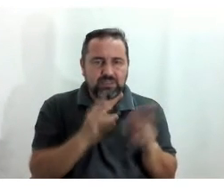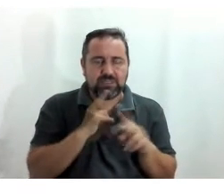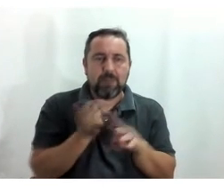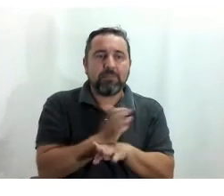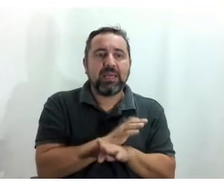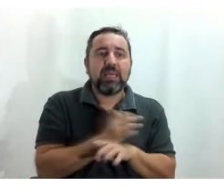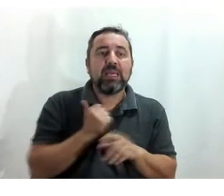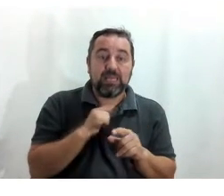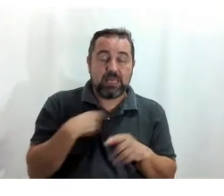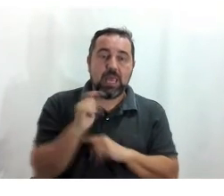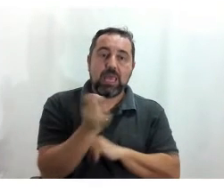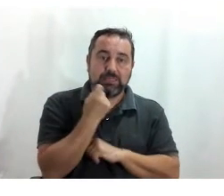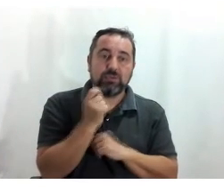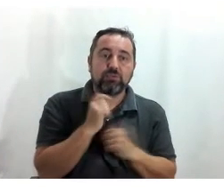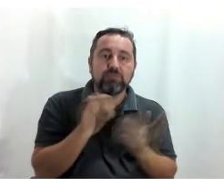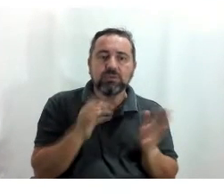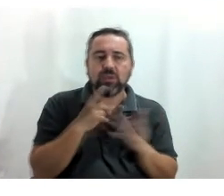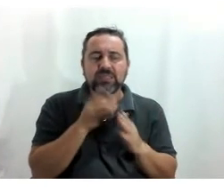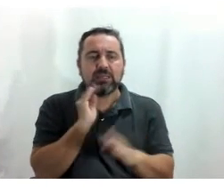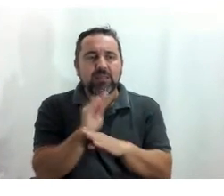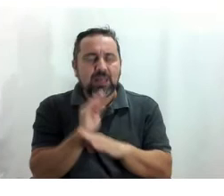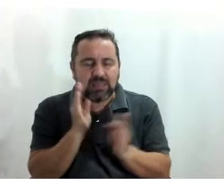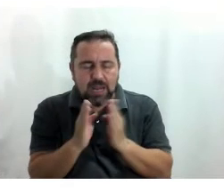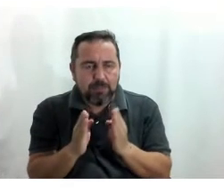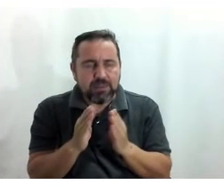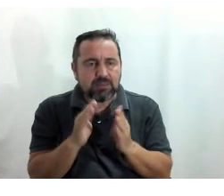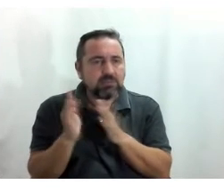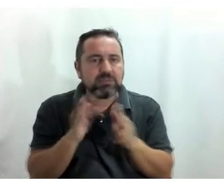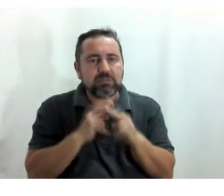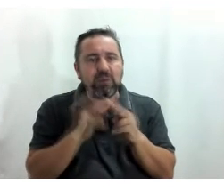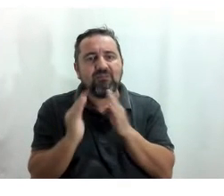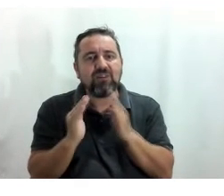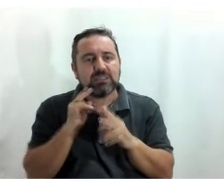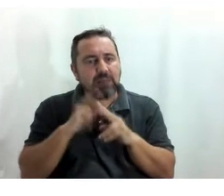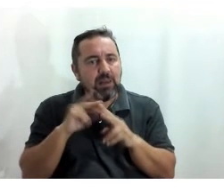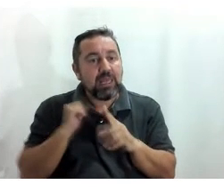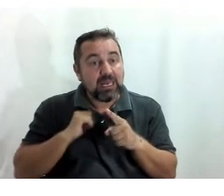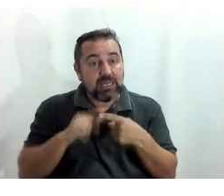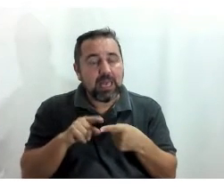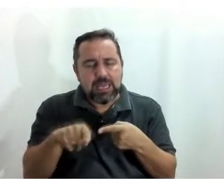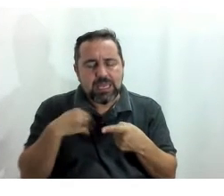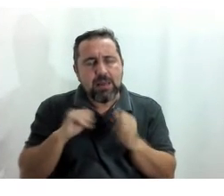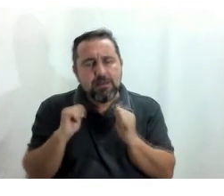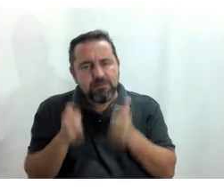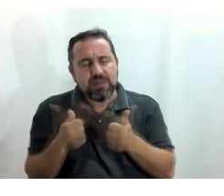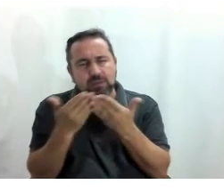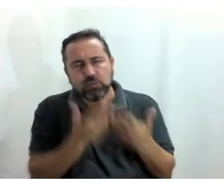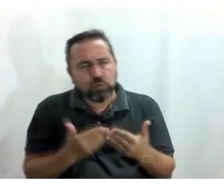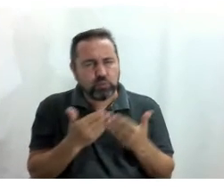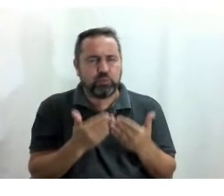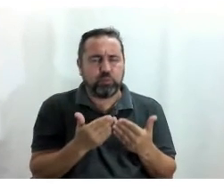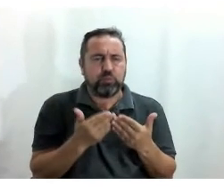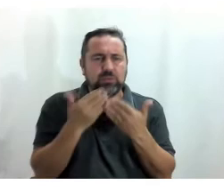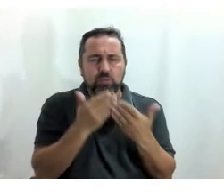éxito, las terapias se pasan a la fase clínica en la que ya se empieza a estudiar el efecto sobre